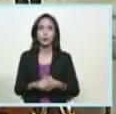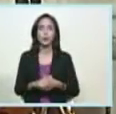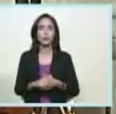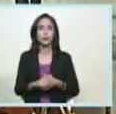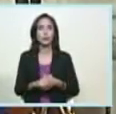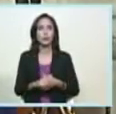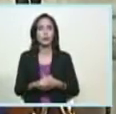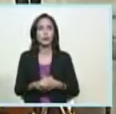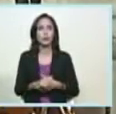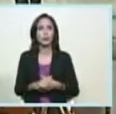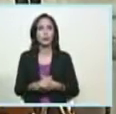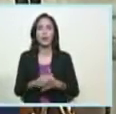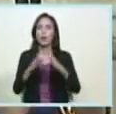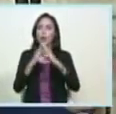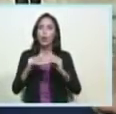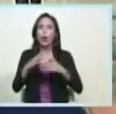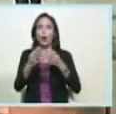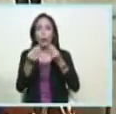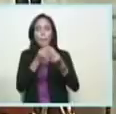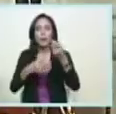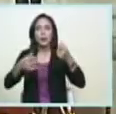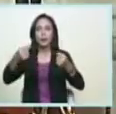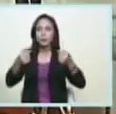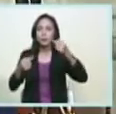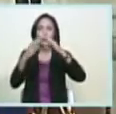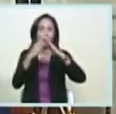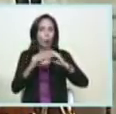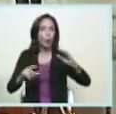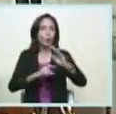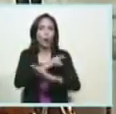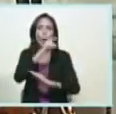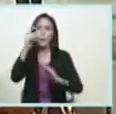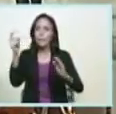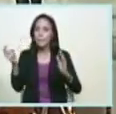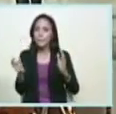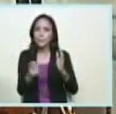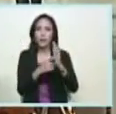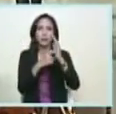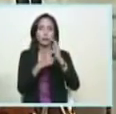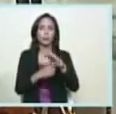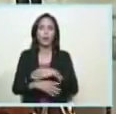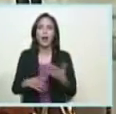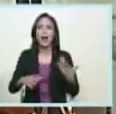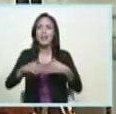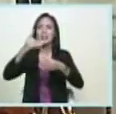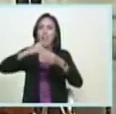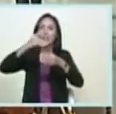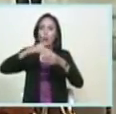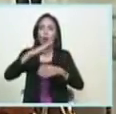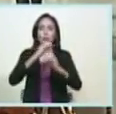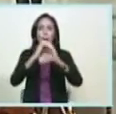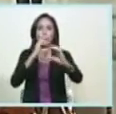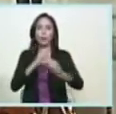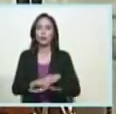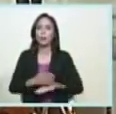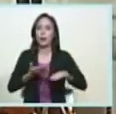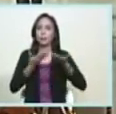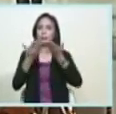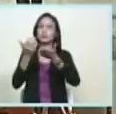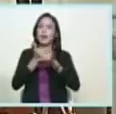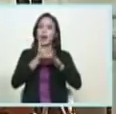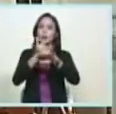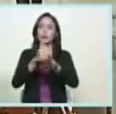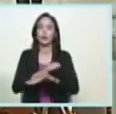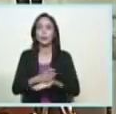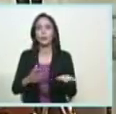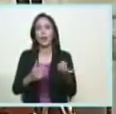el gran transporte de alimentos de productos de bienes y de servicios gran censo el transporte para establecer una nueva